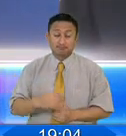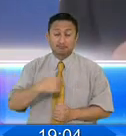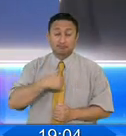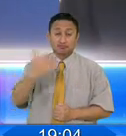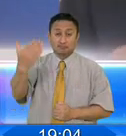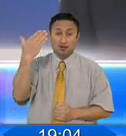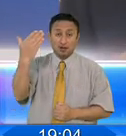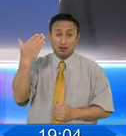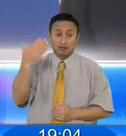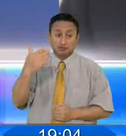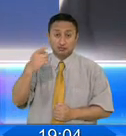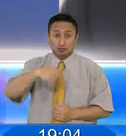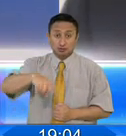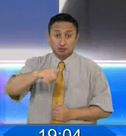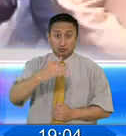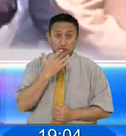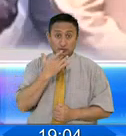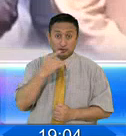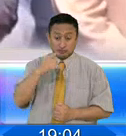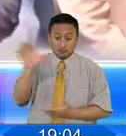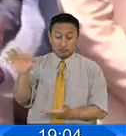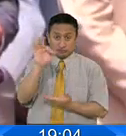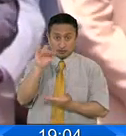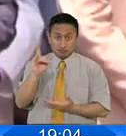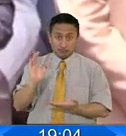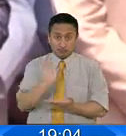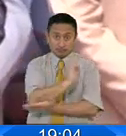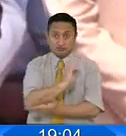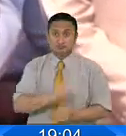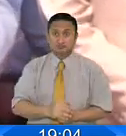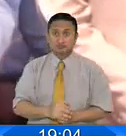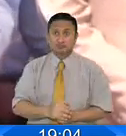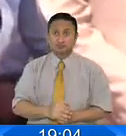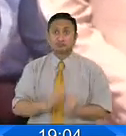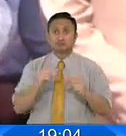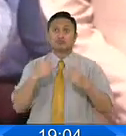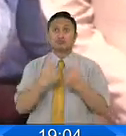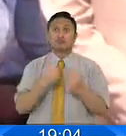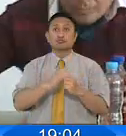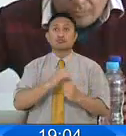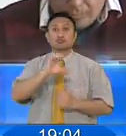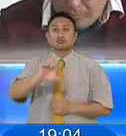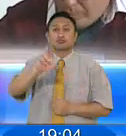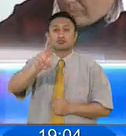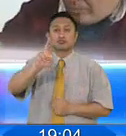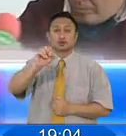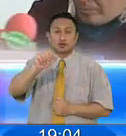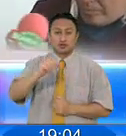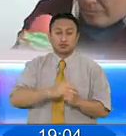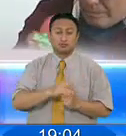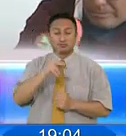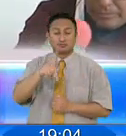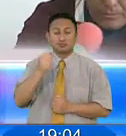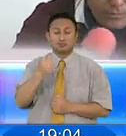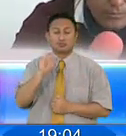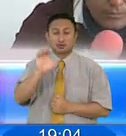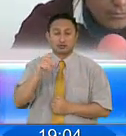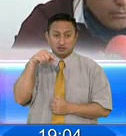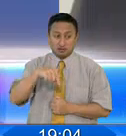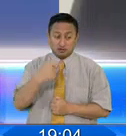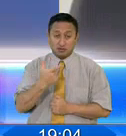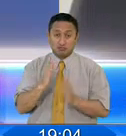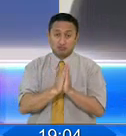su preferencia. El Movimiento Creo y el Partido Social Cristiano anteriormente impugnaron a Justicia Social.